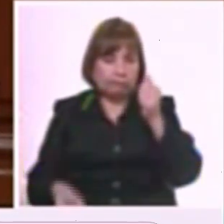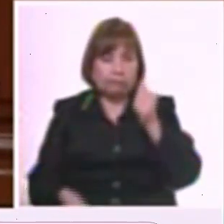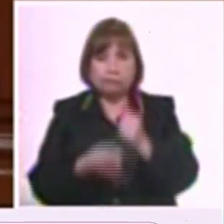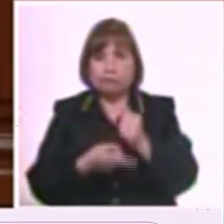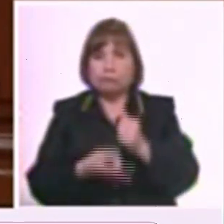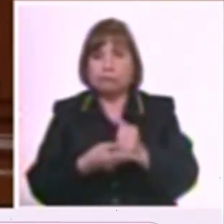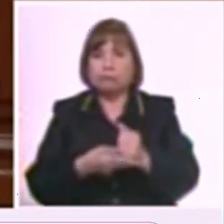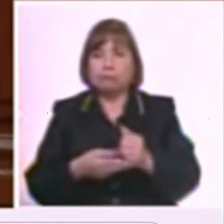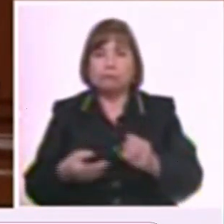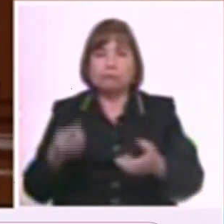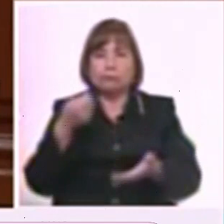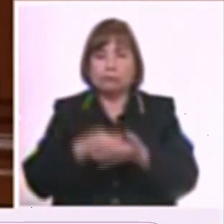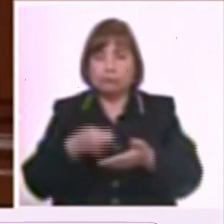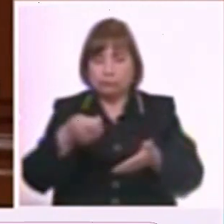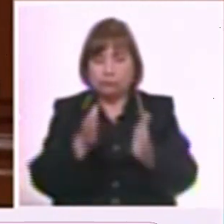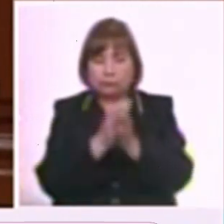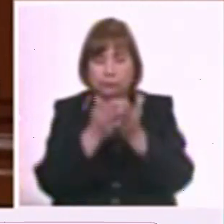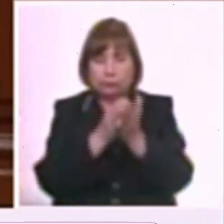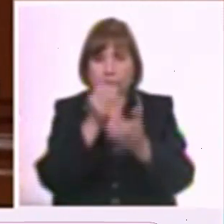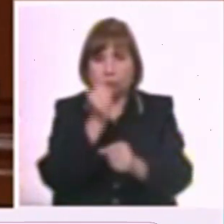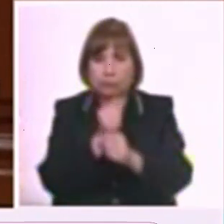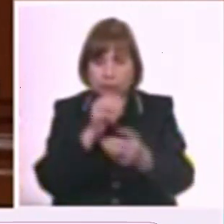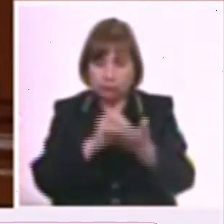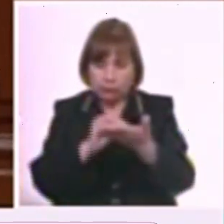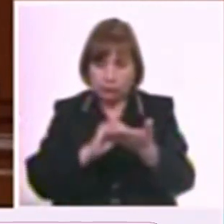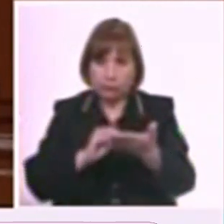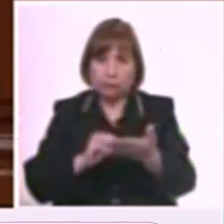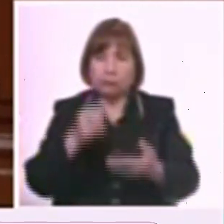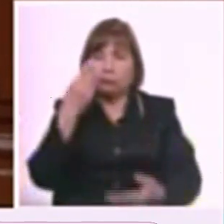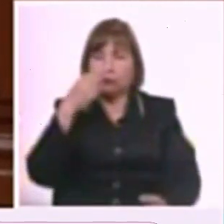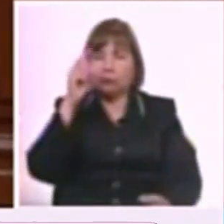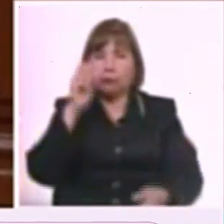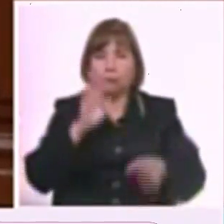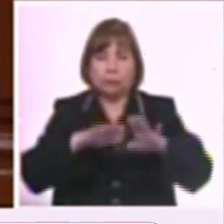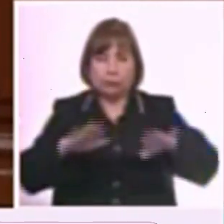en cuanto al mejoramiento salarial, este año cerca de